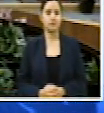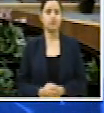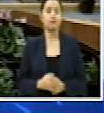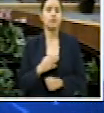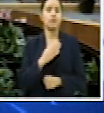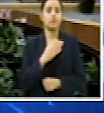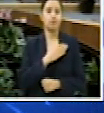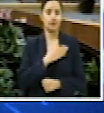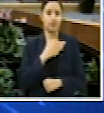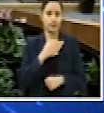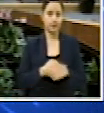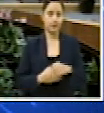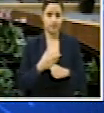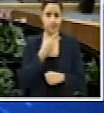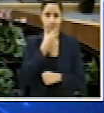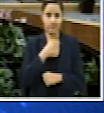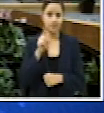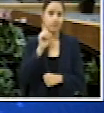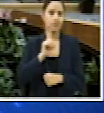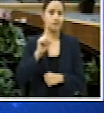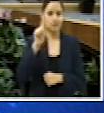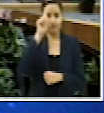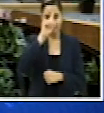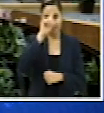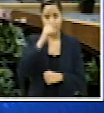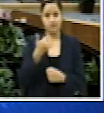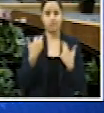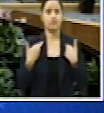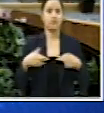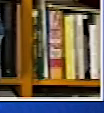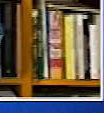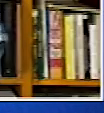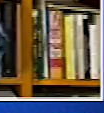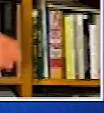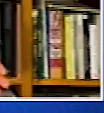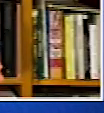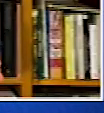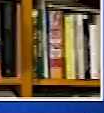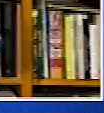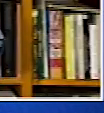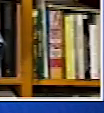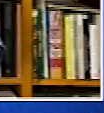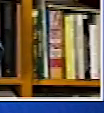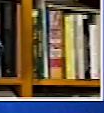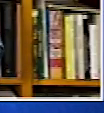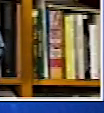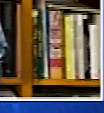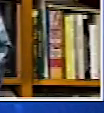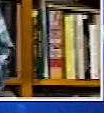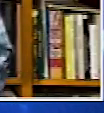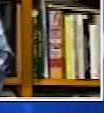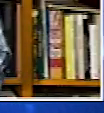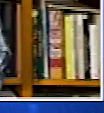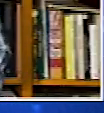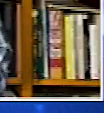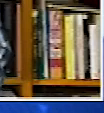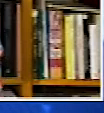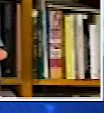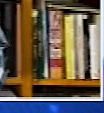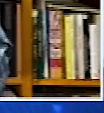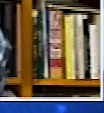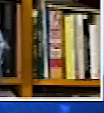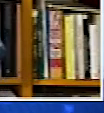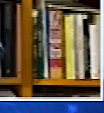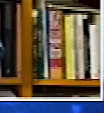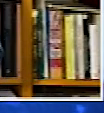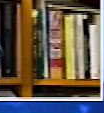Córdoba, paradójicamente, ellos son los que no deciden otorgar un presupuesto y ellos son los que quieren que se lleve a cabo la